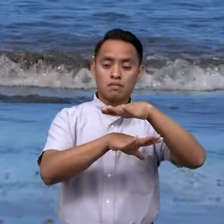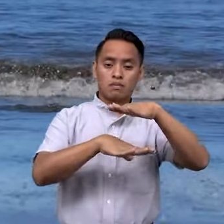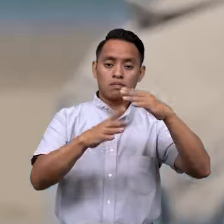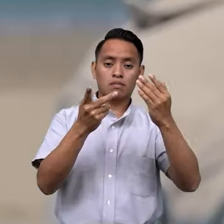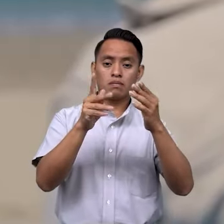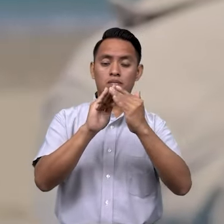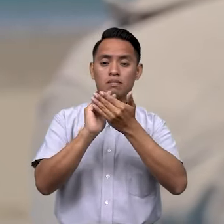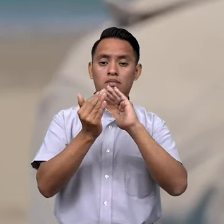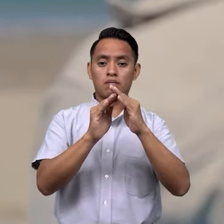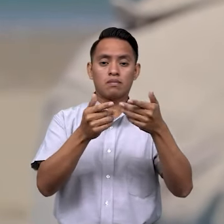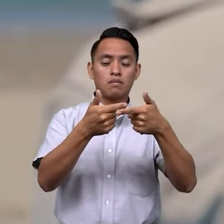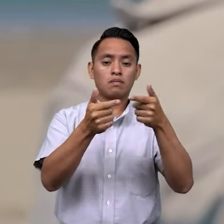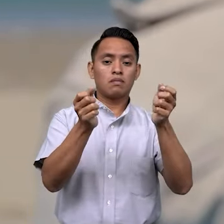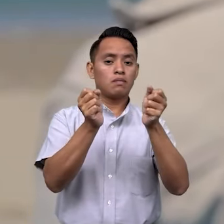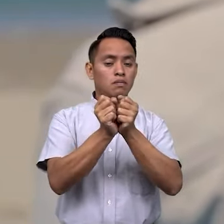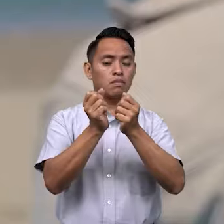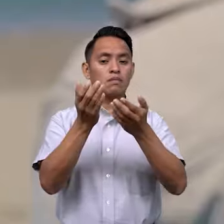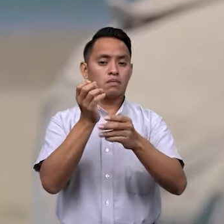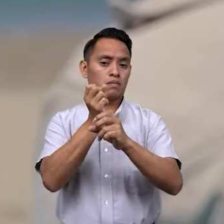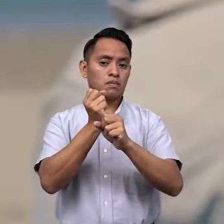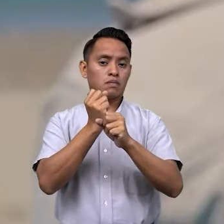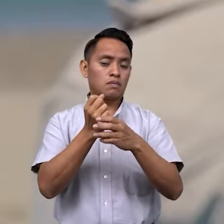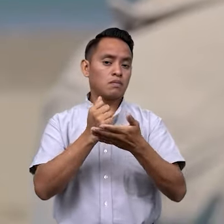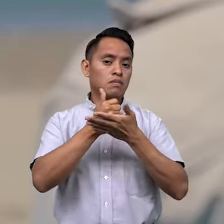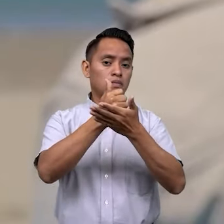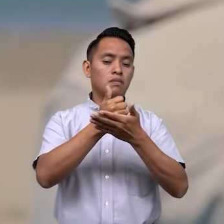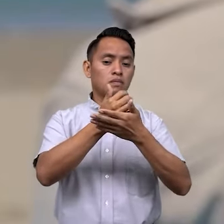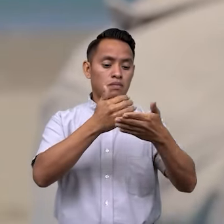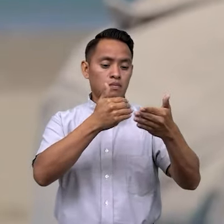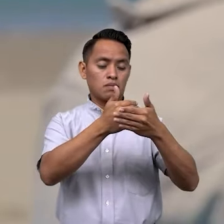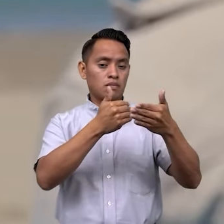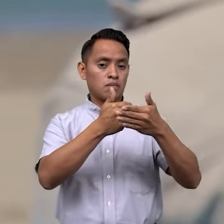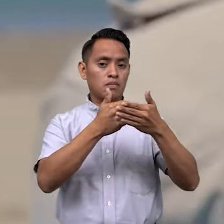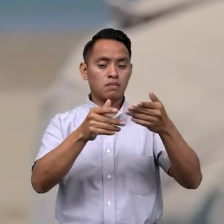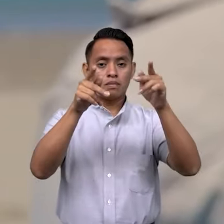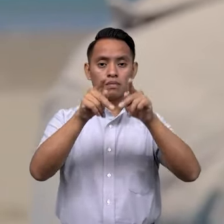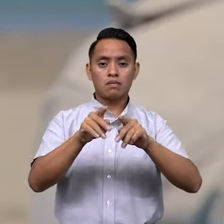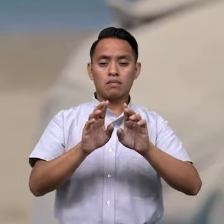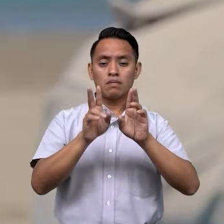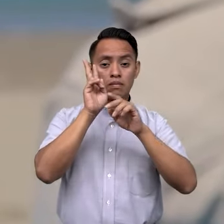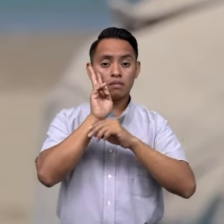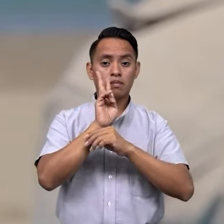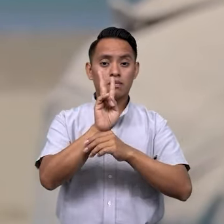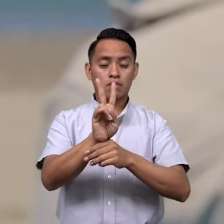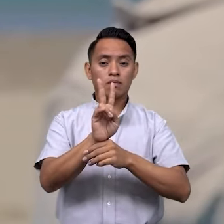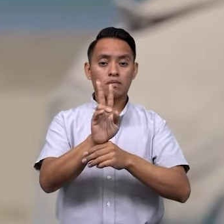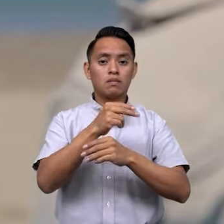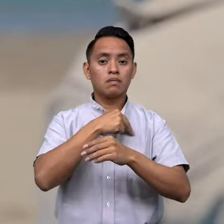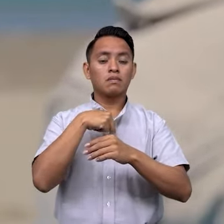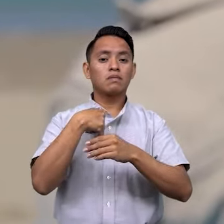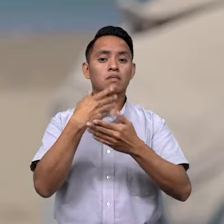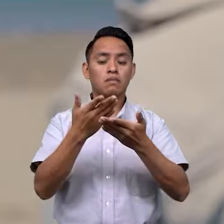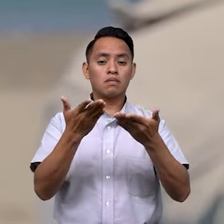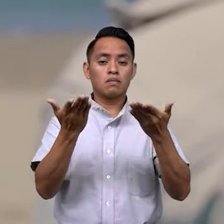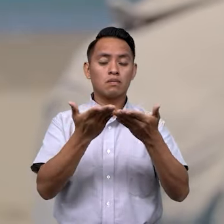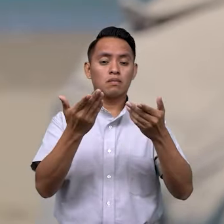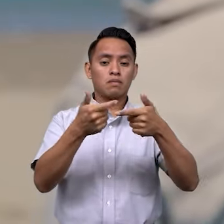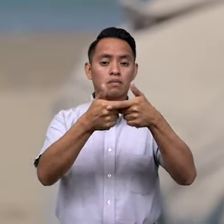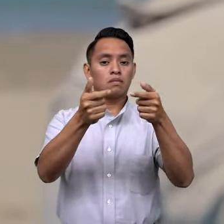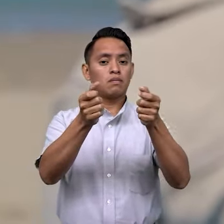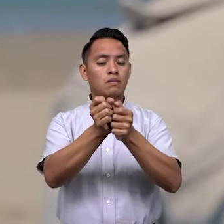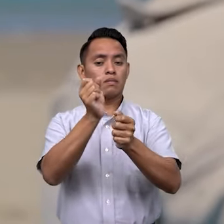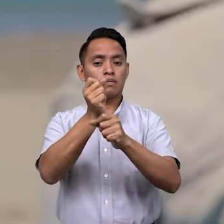ser parte de la Brigada nos ha ayudado a acercarnos más a la gente, que ellos miren el respaldo de nosotros como parte de la Brigada y a